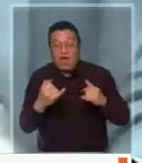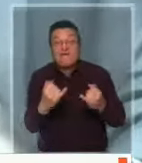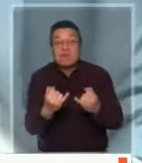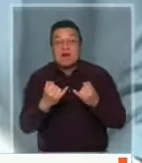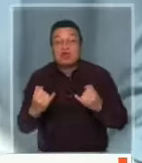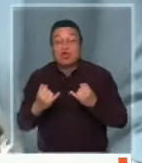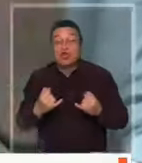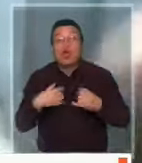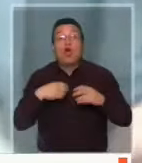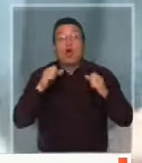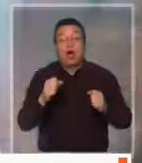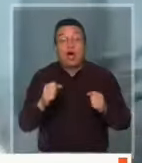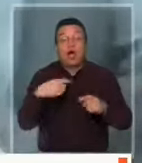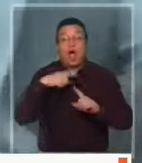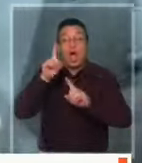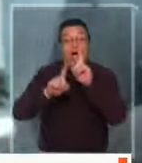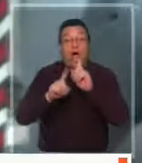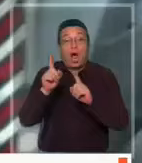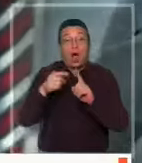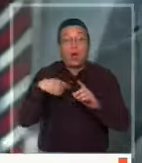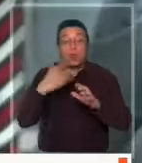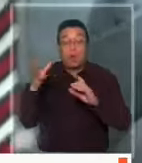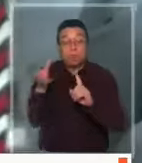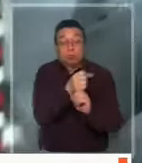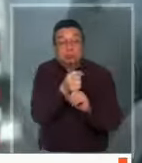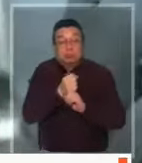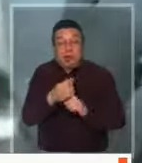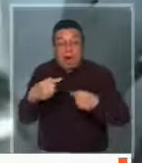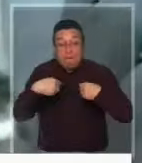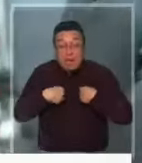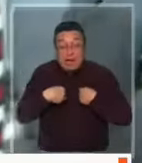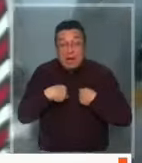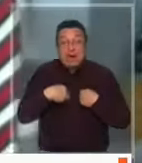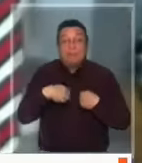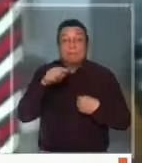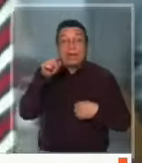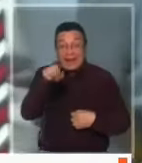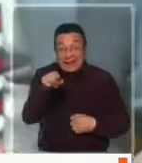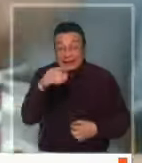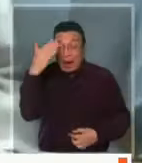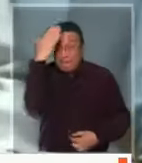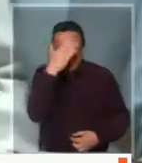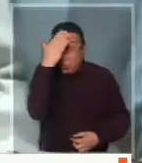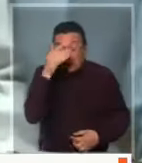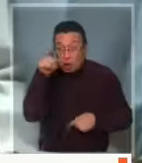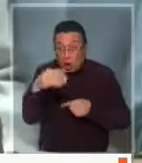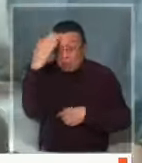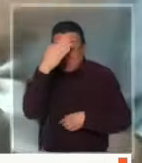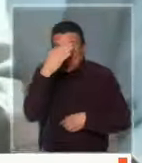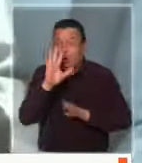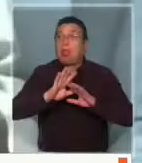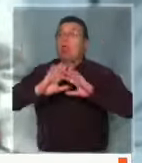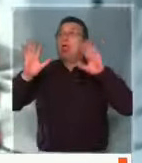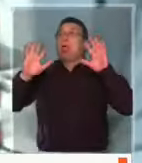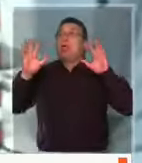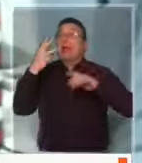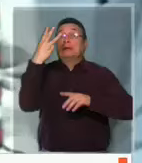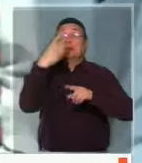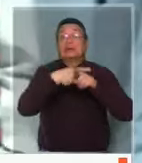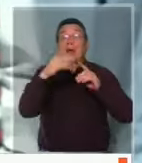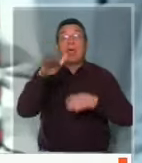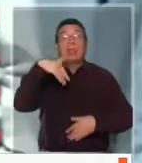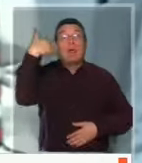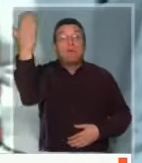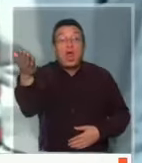información? ¿Fui objeto de alguna suerte de secuestro? Pero esa preocupación le viene 3 semanas después. Es que el